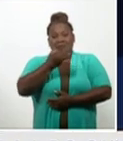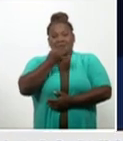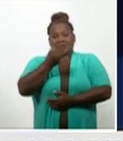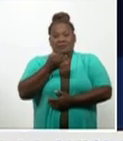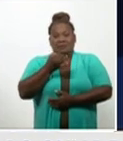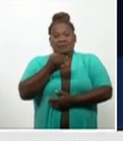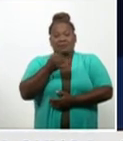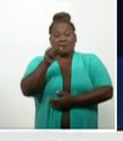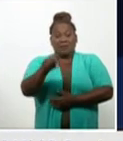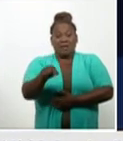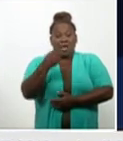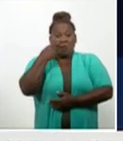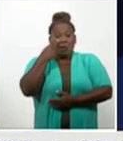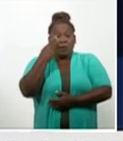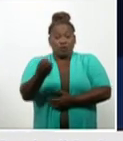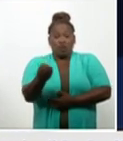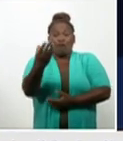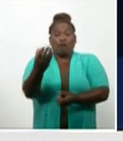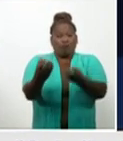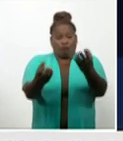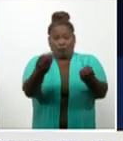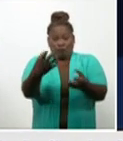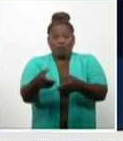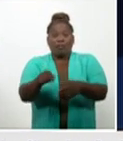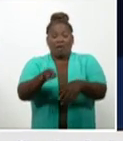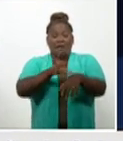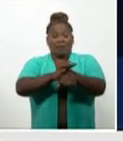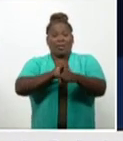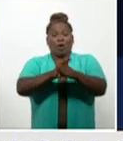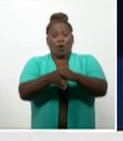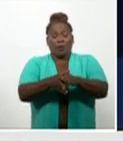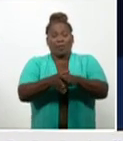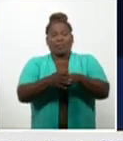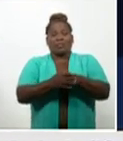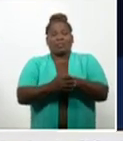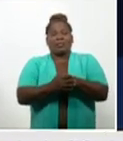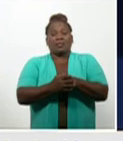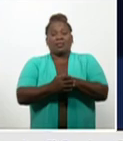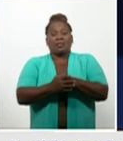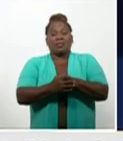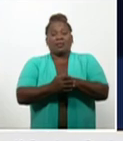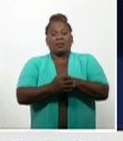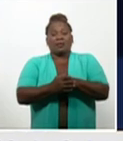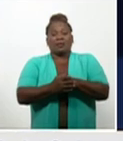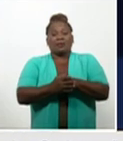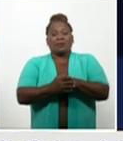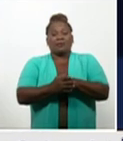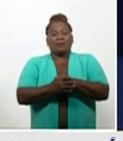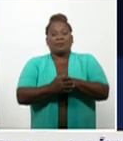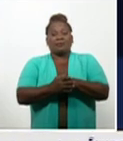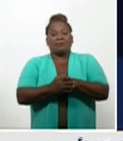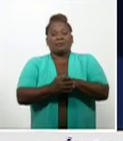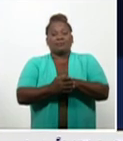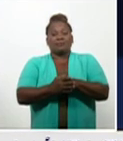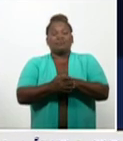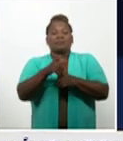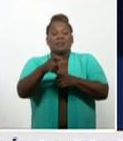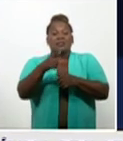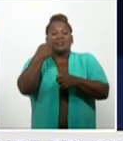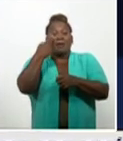eventos de transmisión o focos, más que eventos, focos, que se han